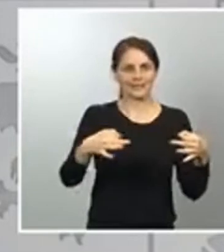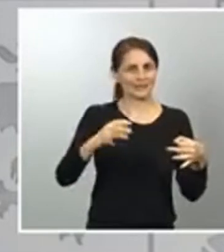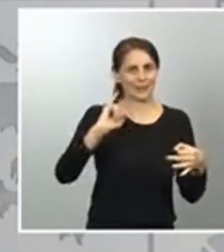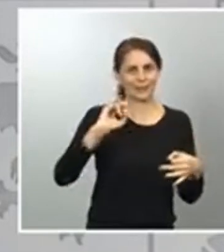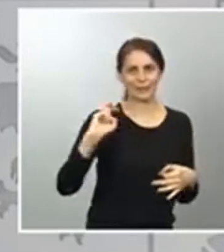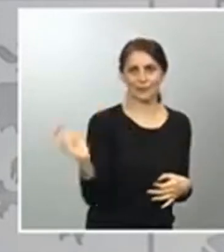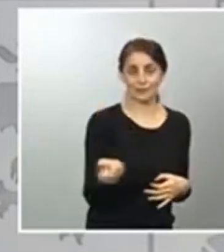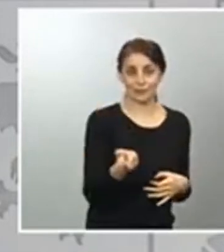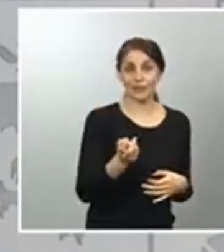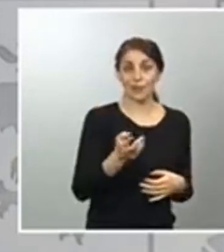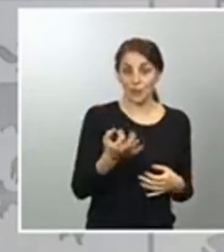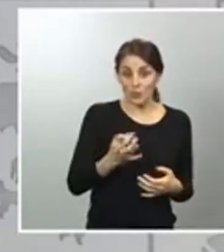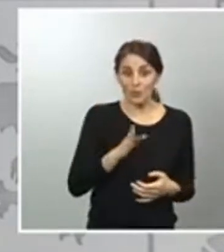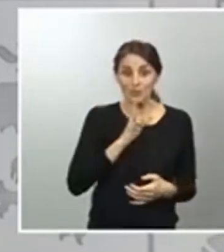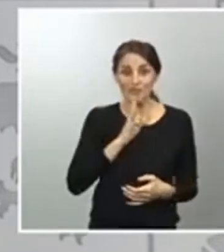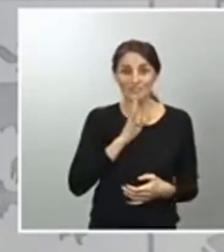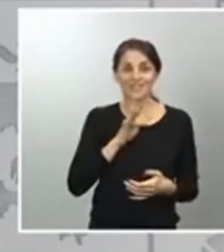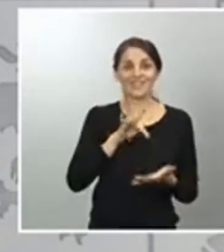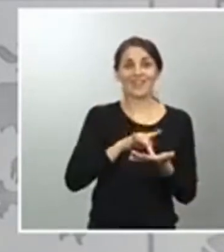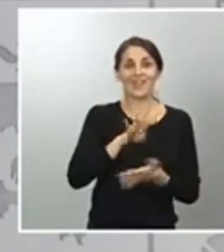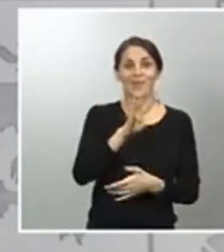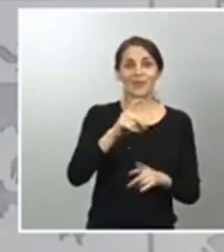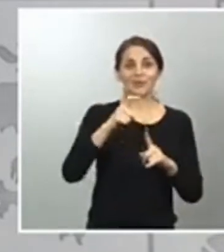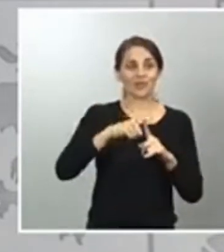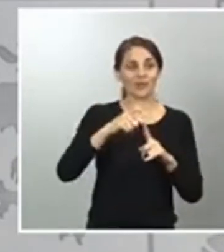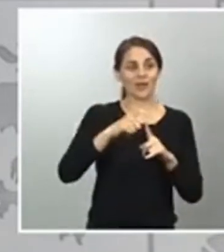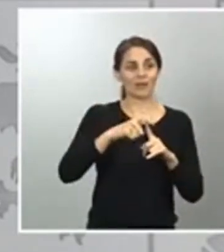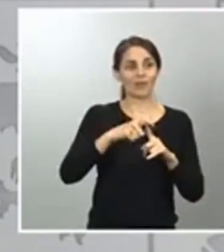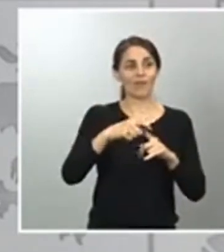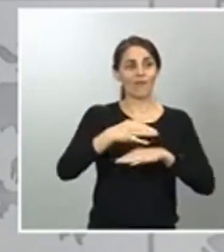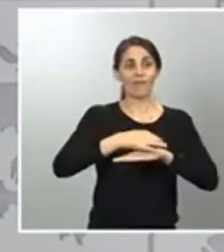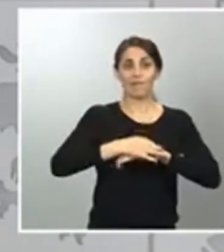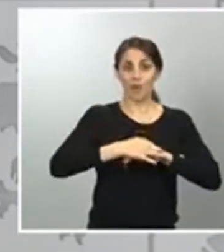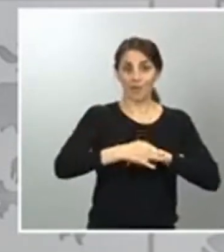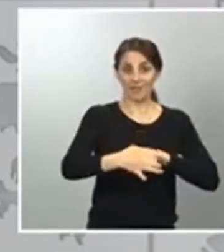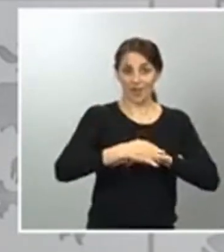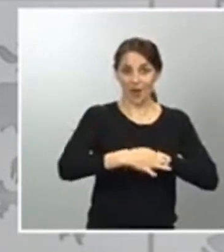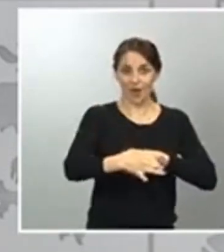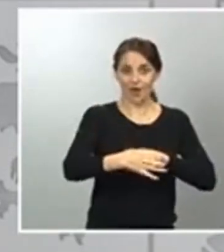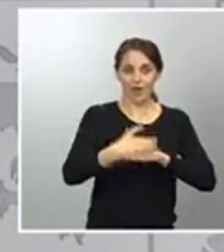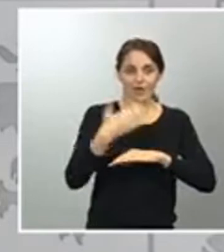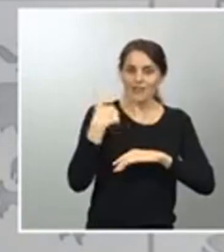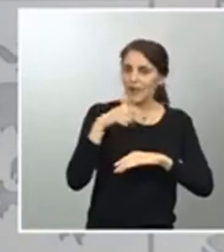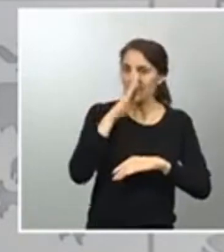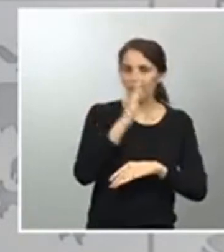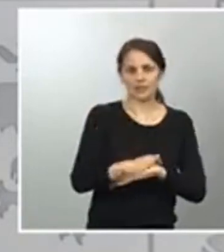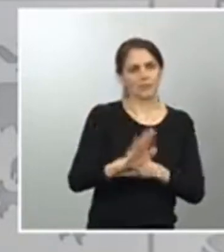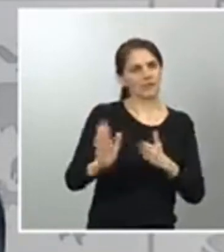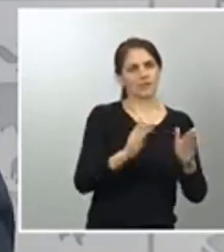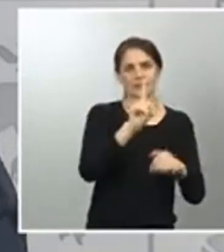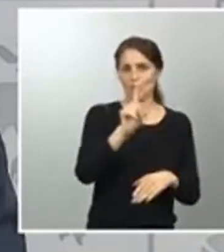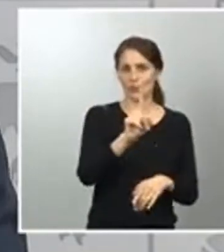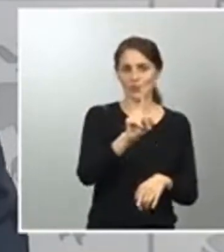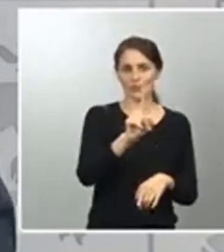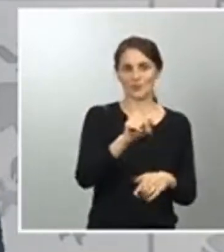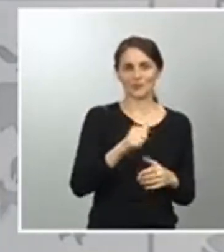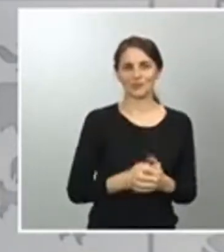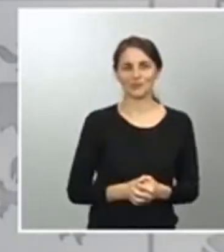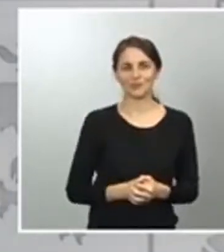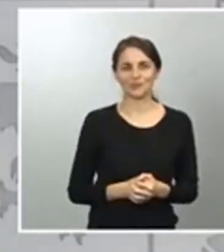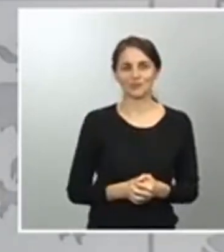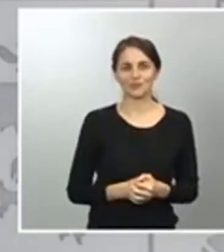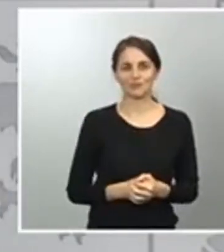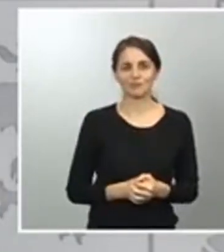mayo pues la isla de Formentera va a poder pasar directamente a estar en la fase 1. Y en relación con los pactos de